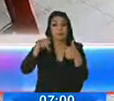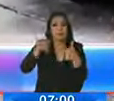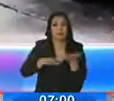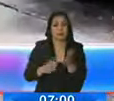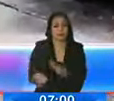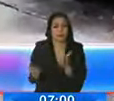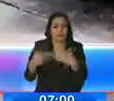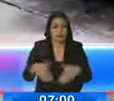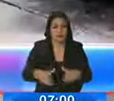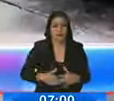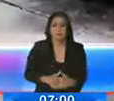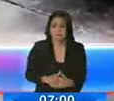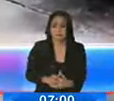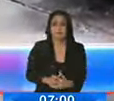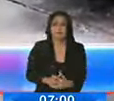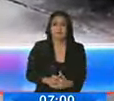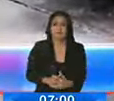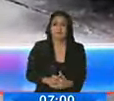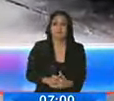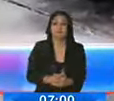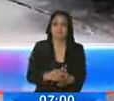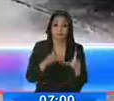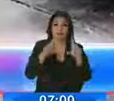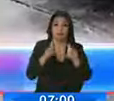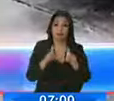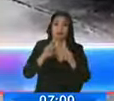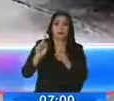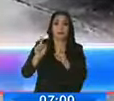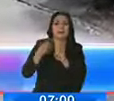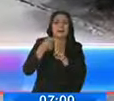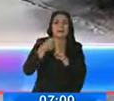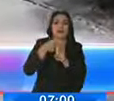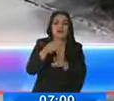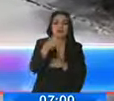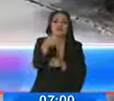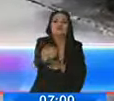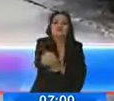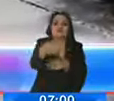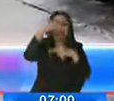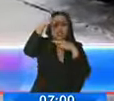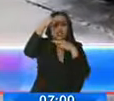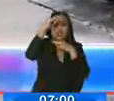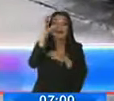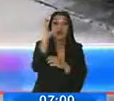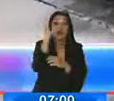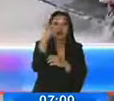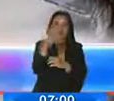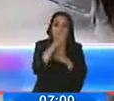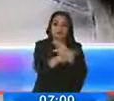Rivas. Dichas imágenes habrían sido entregadas en primer lugar a un medio de comunicación colombiano, que luego